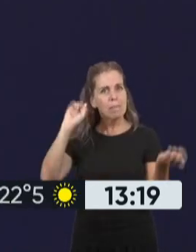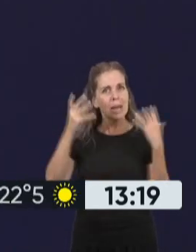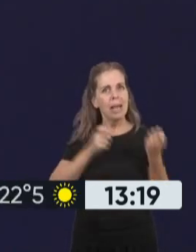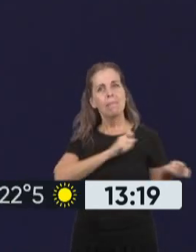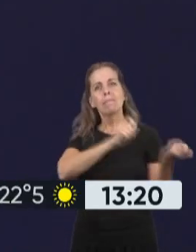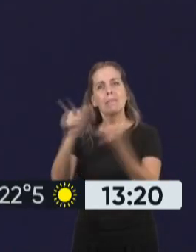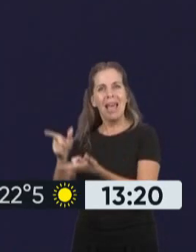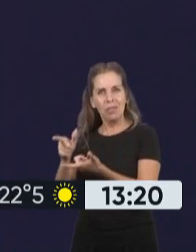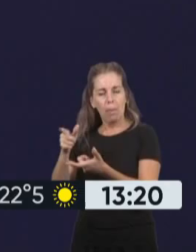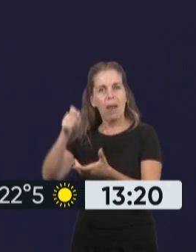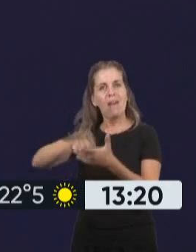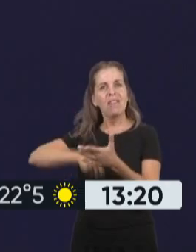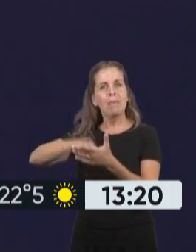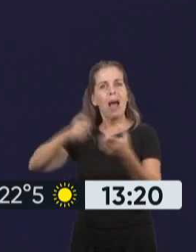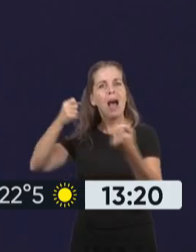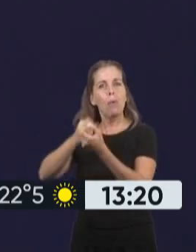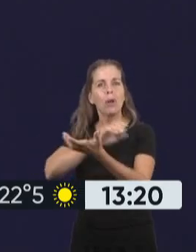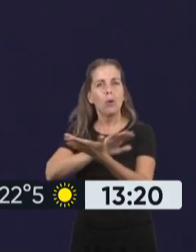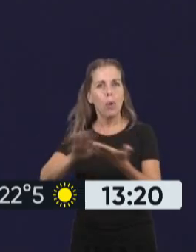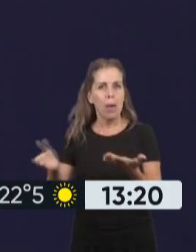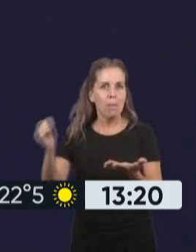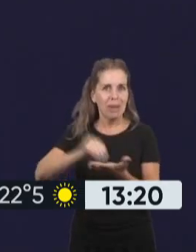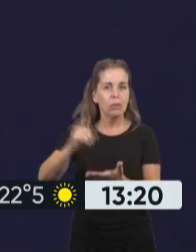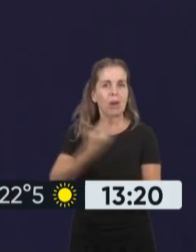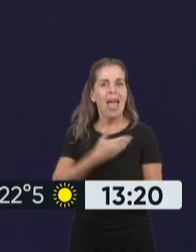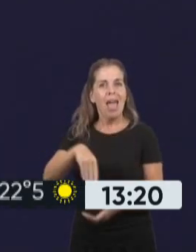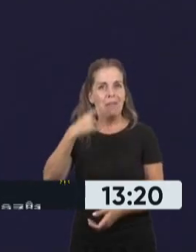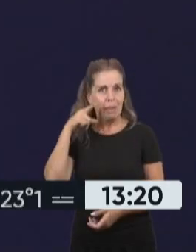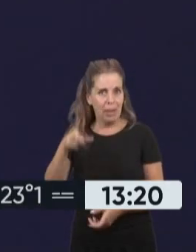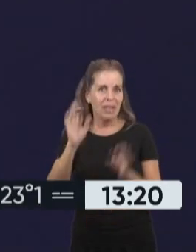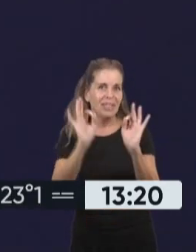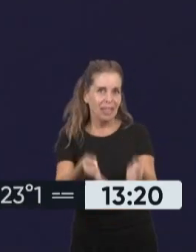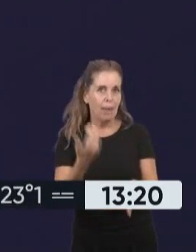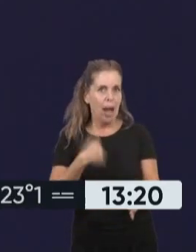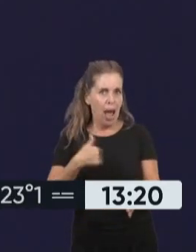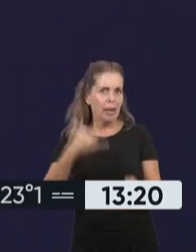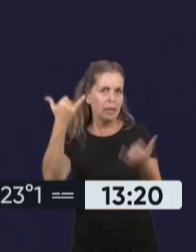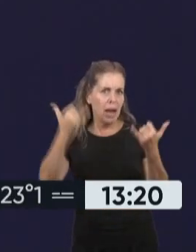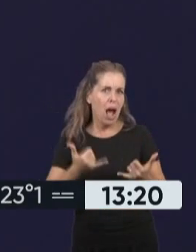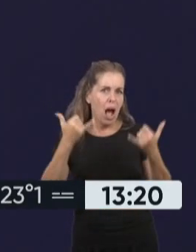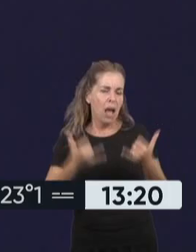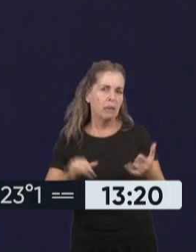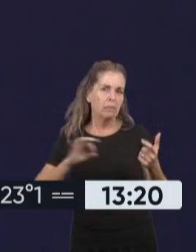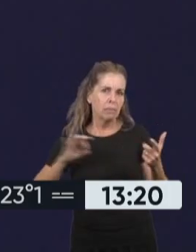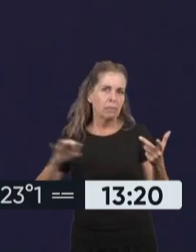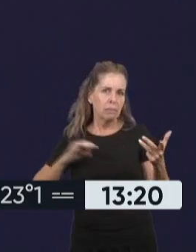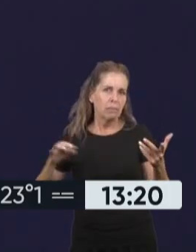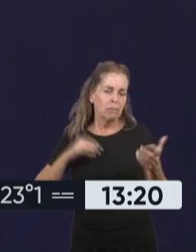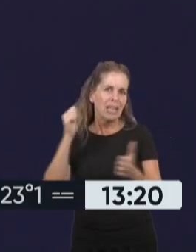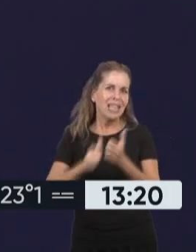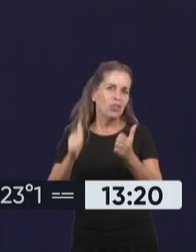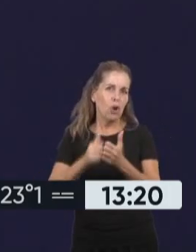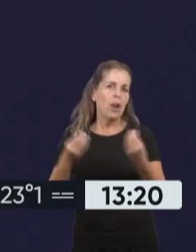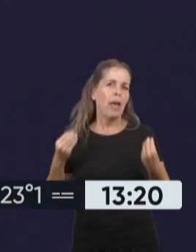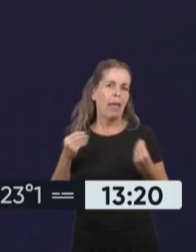nuevo acuerdo con el Fondo Monetario Internacional. Como sabrán, Argentina tiene una larga historia con el organismo de